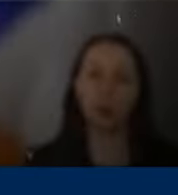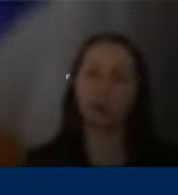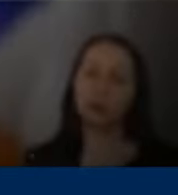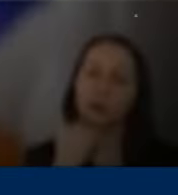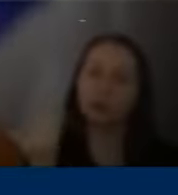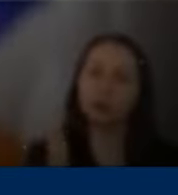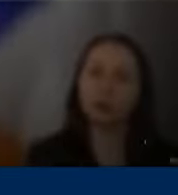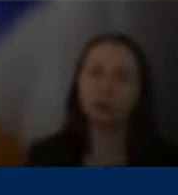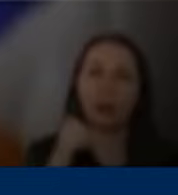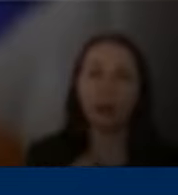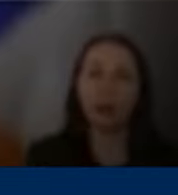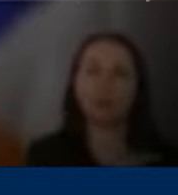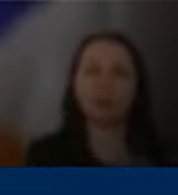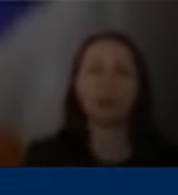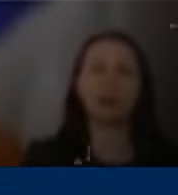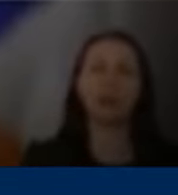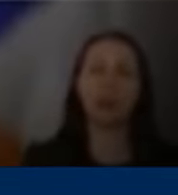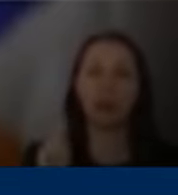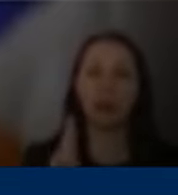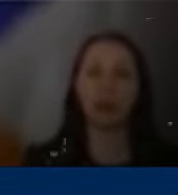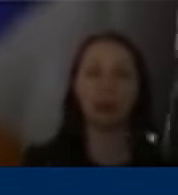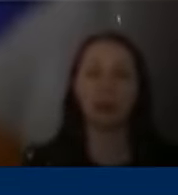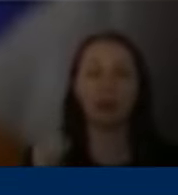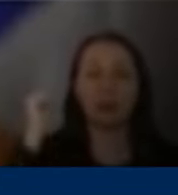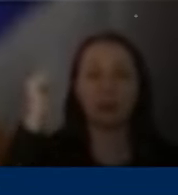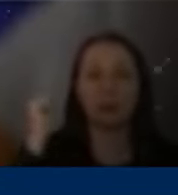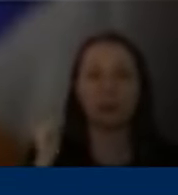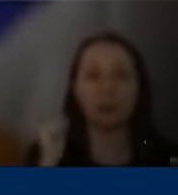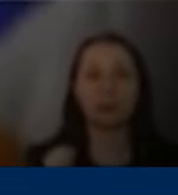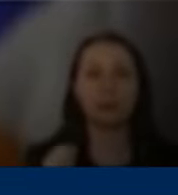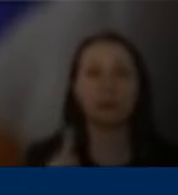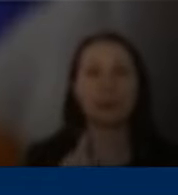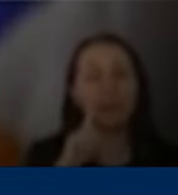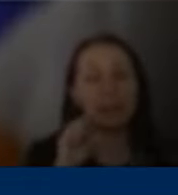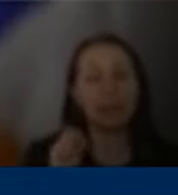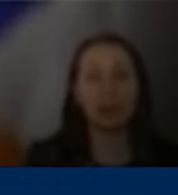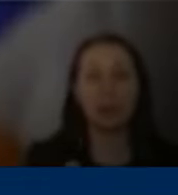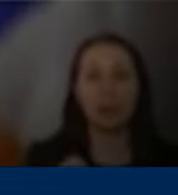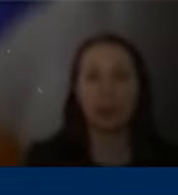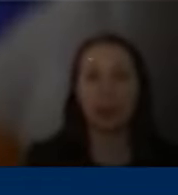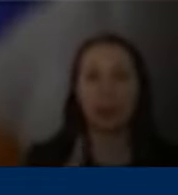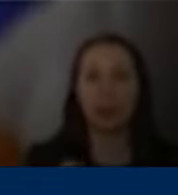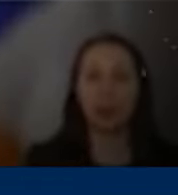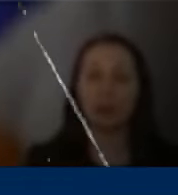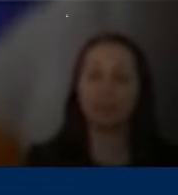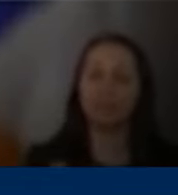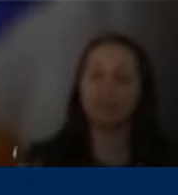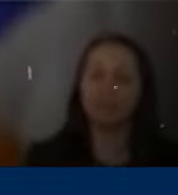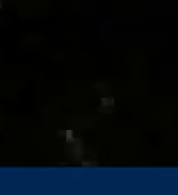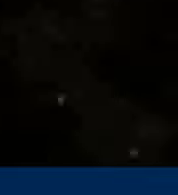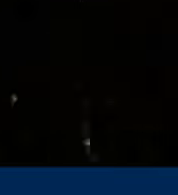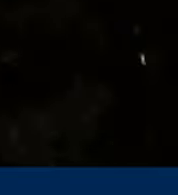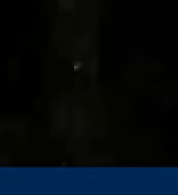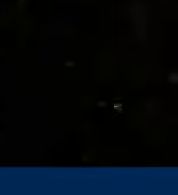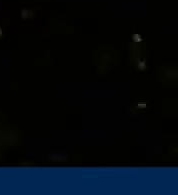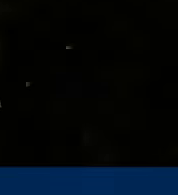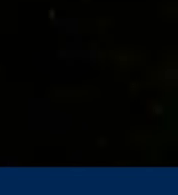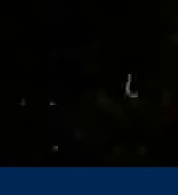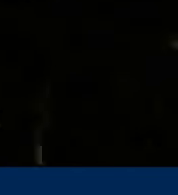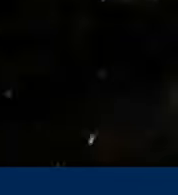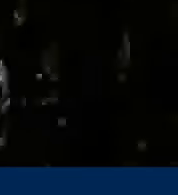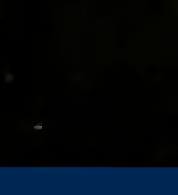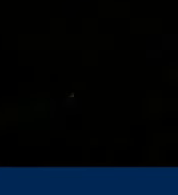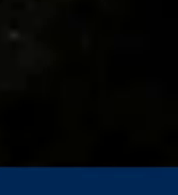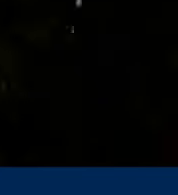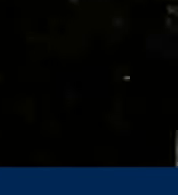helicóptero. Ha fallecido el expresidente de la República, Sebastián Piñera Chiñique, en un lamentable accidente. Son las